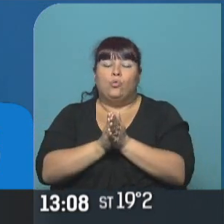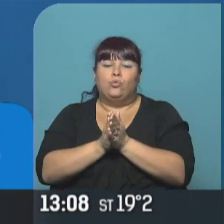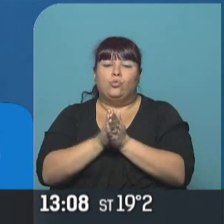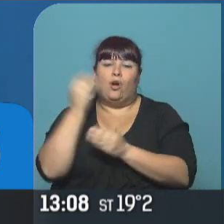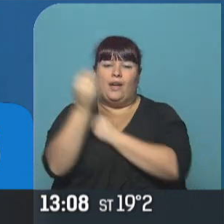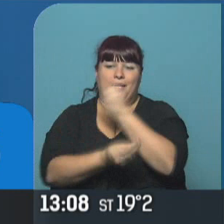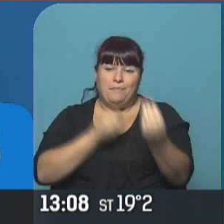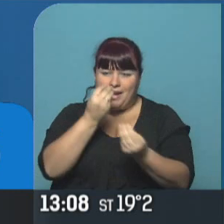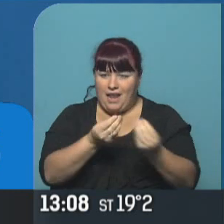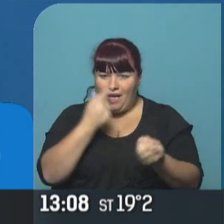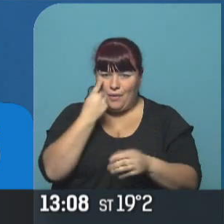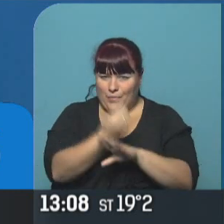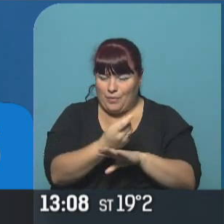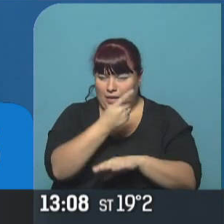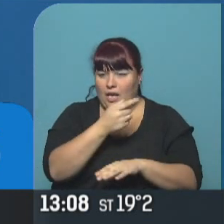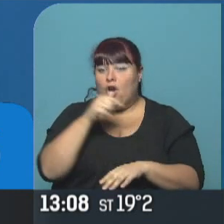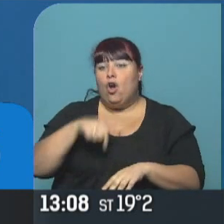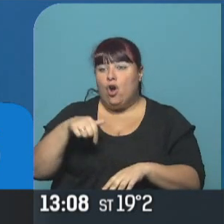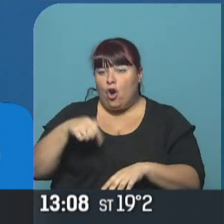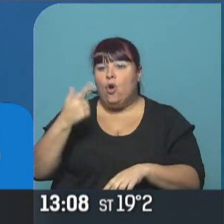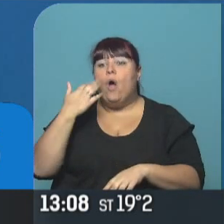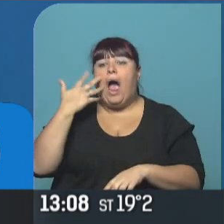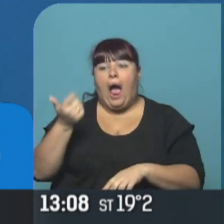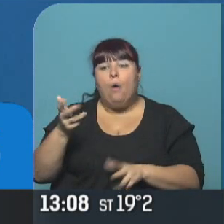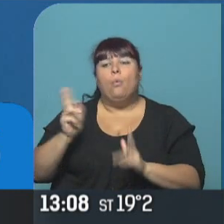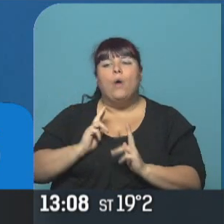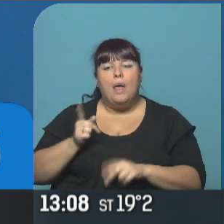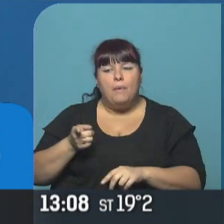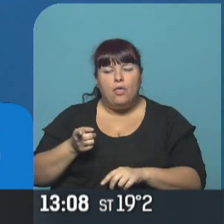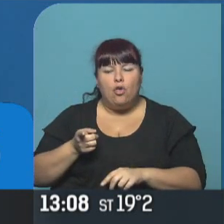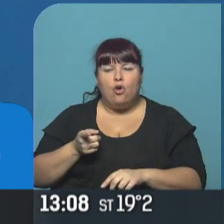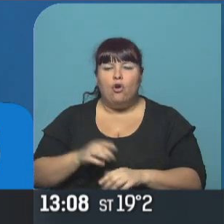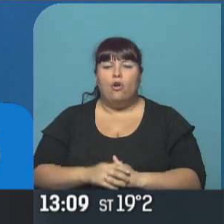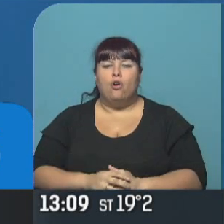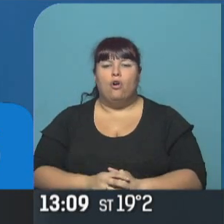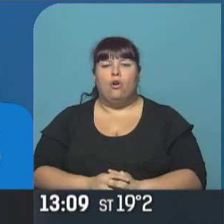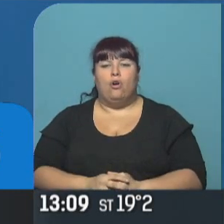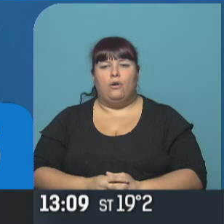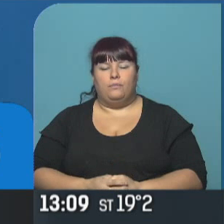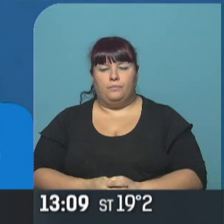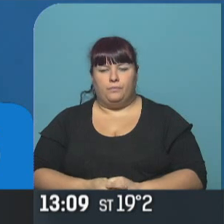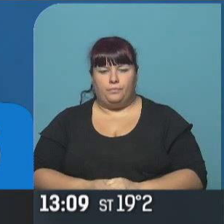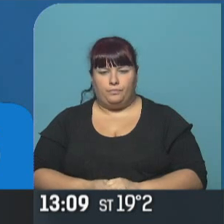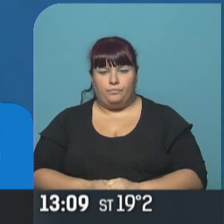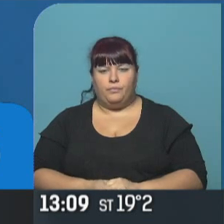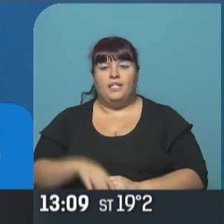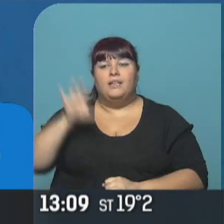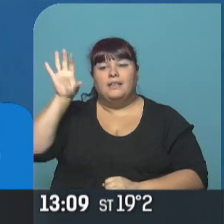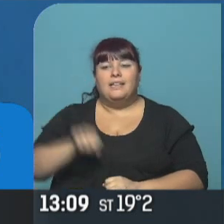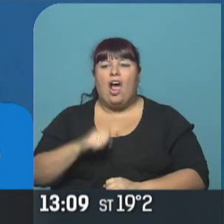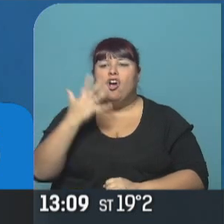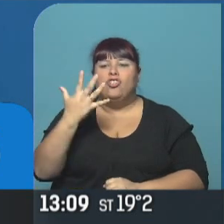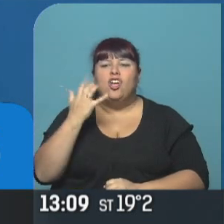inmigrantes y oí una abuela que me dijo que se trajo sus